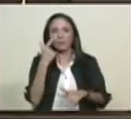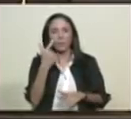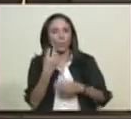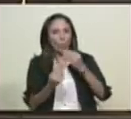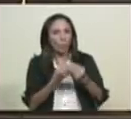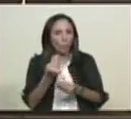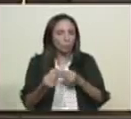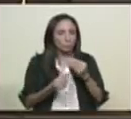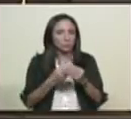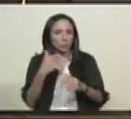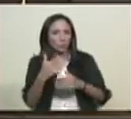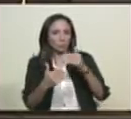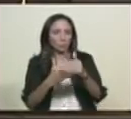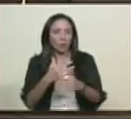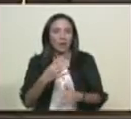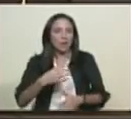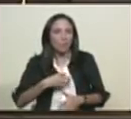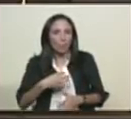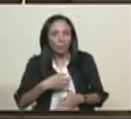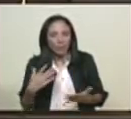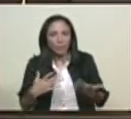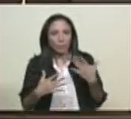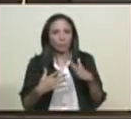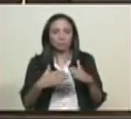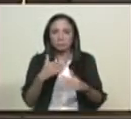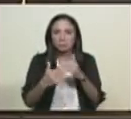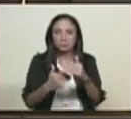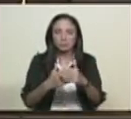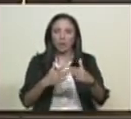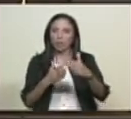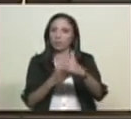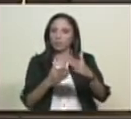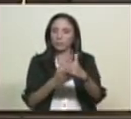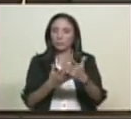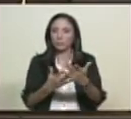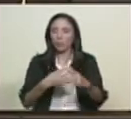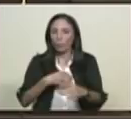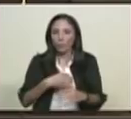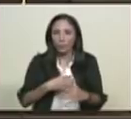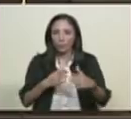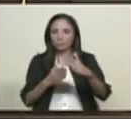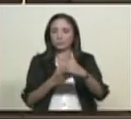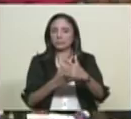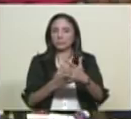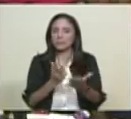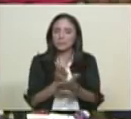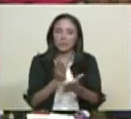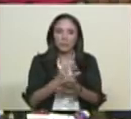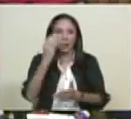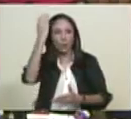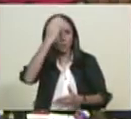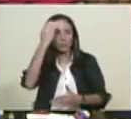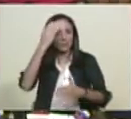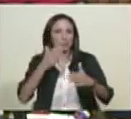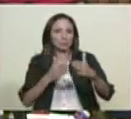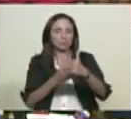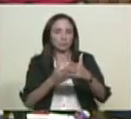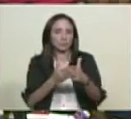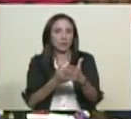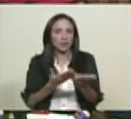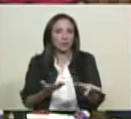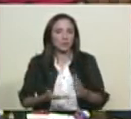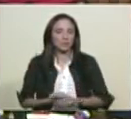con la profundidad que necesitamos para gestar la conciencia superior